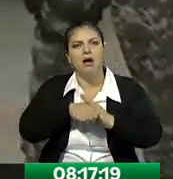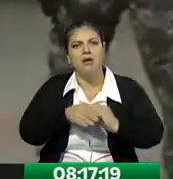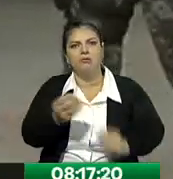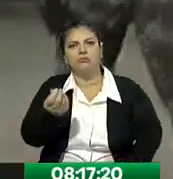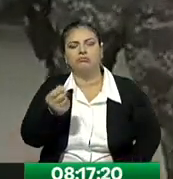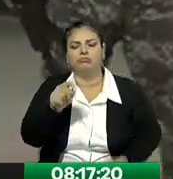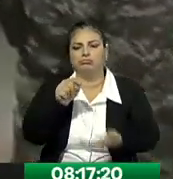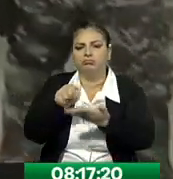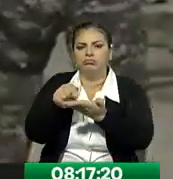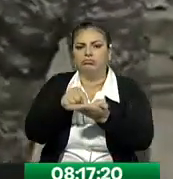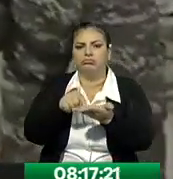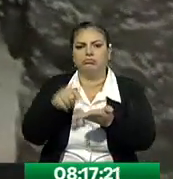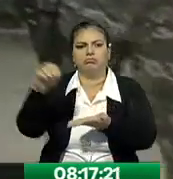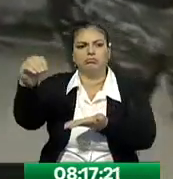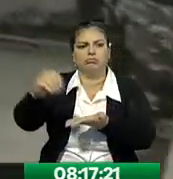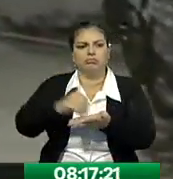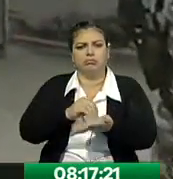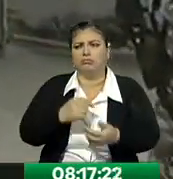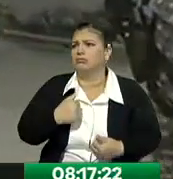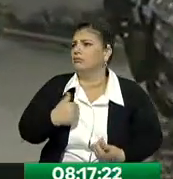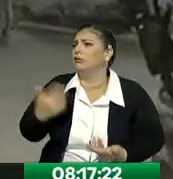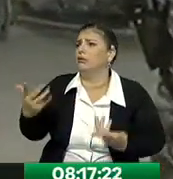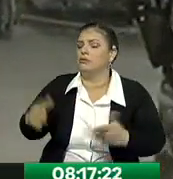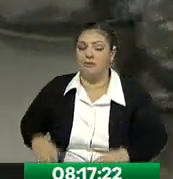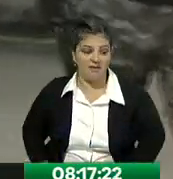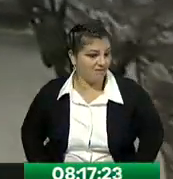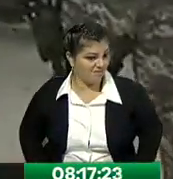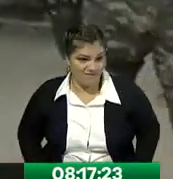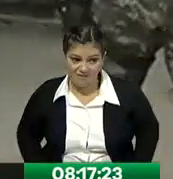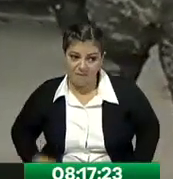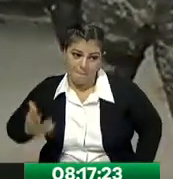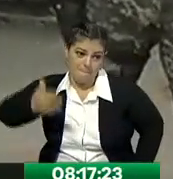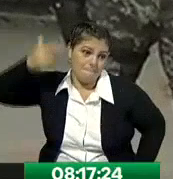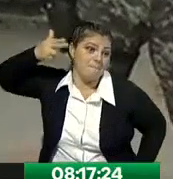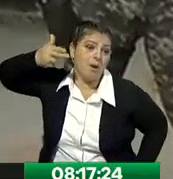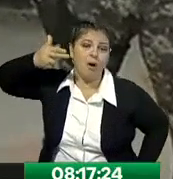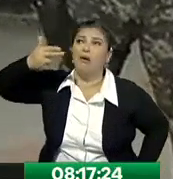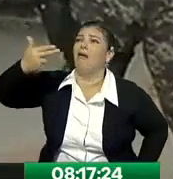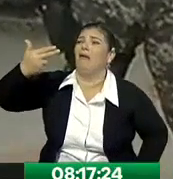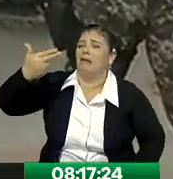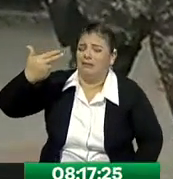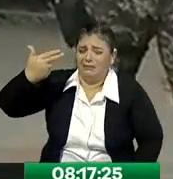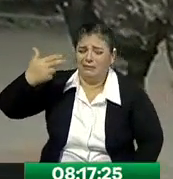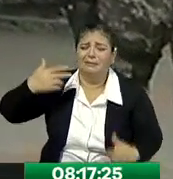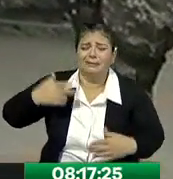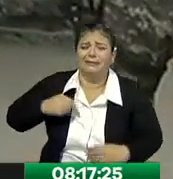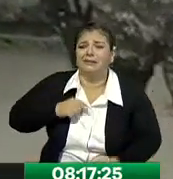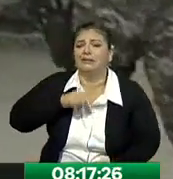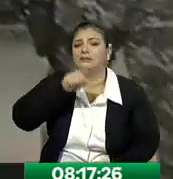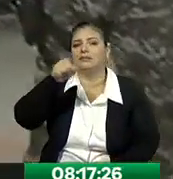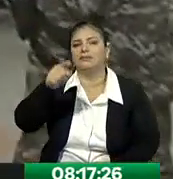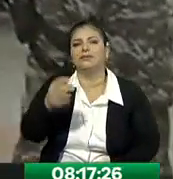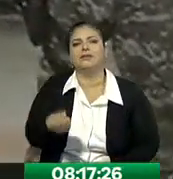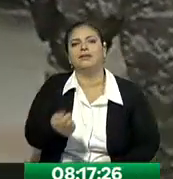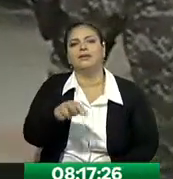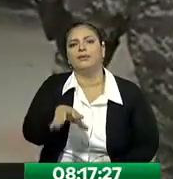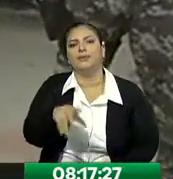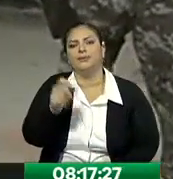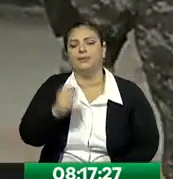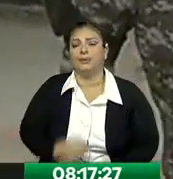débito para golpearlos y abandonarlos en sectores periféricos del